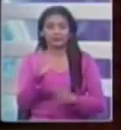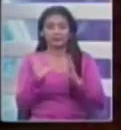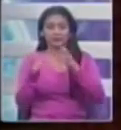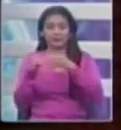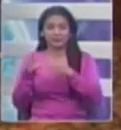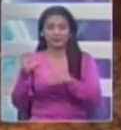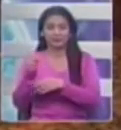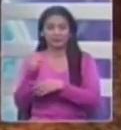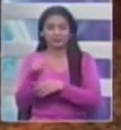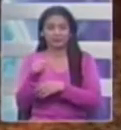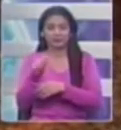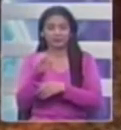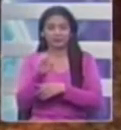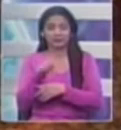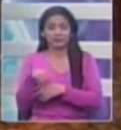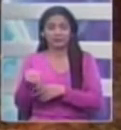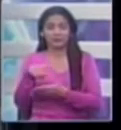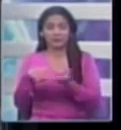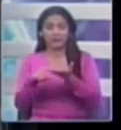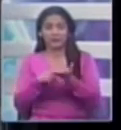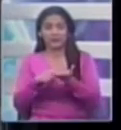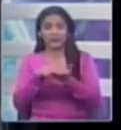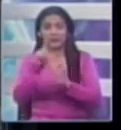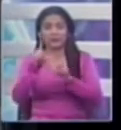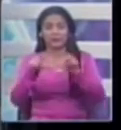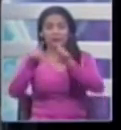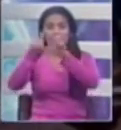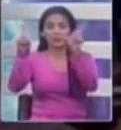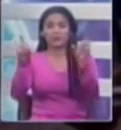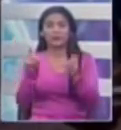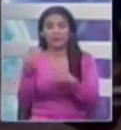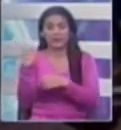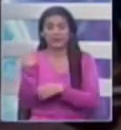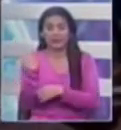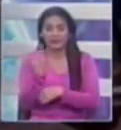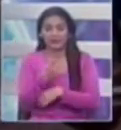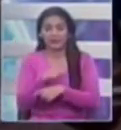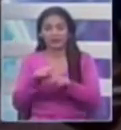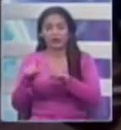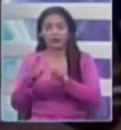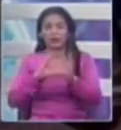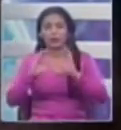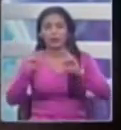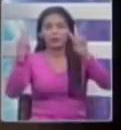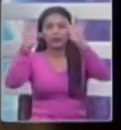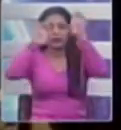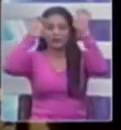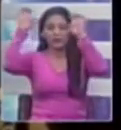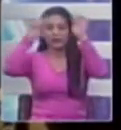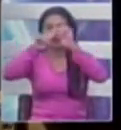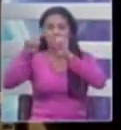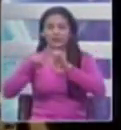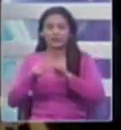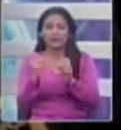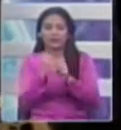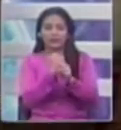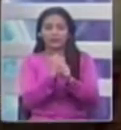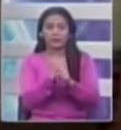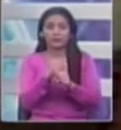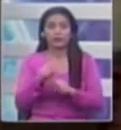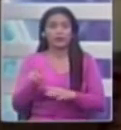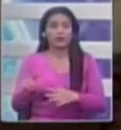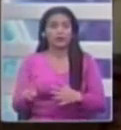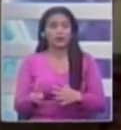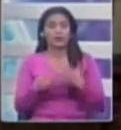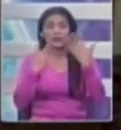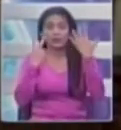desayuno conferencia contó con un panel de líderes empresarios que analizó las estrategias para las diferentes industrias. Es el séptimo año que lo realizamos.